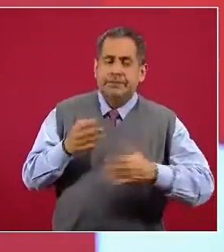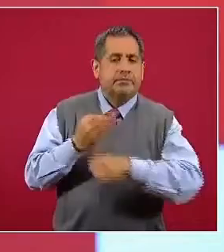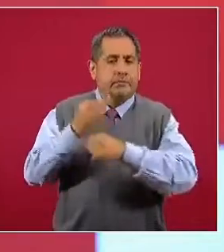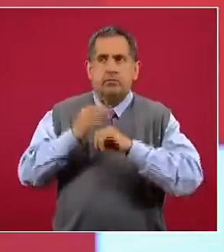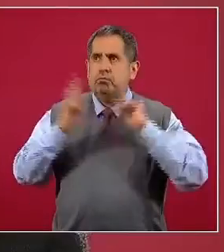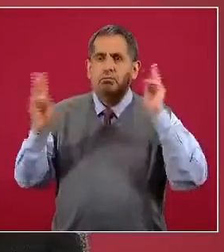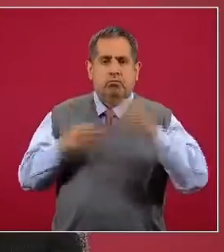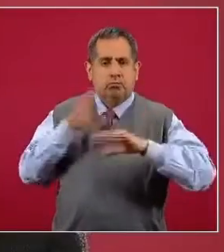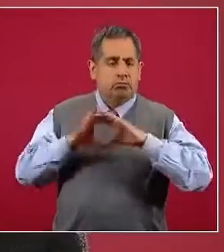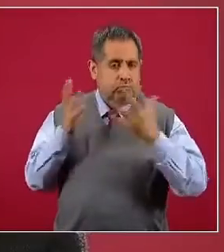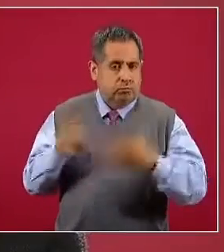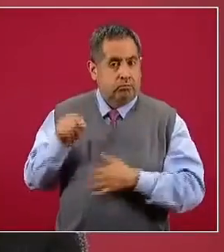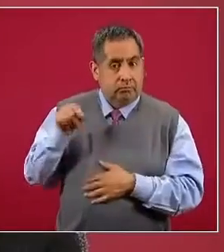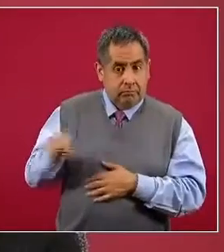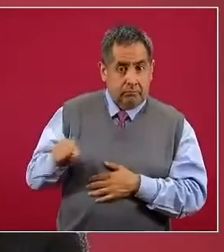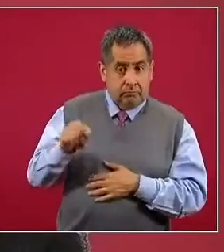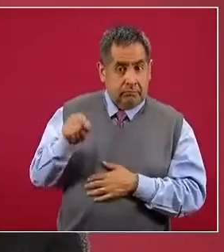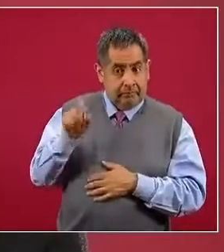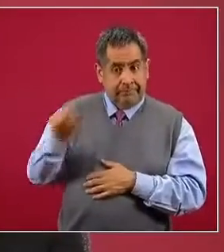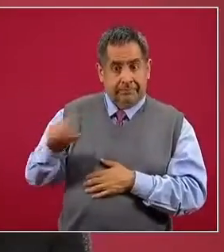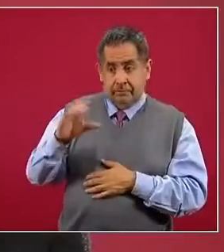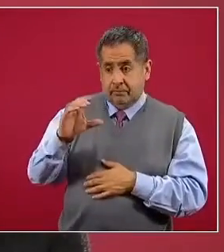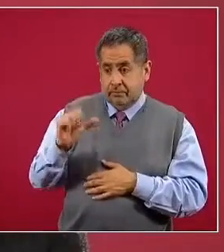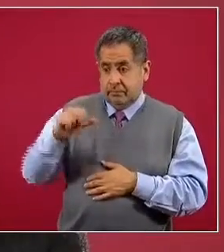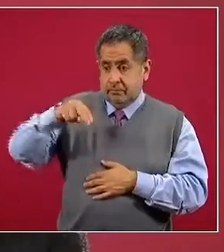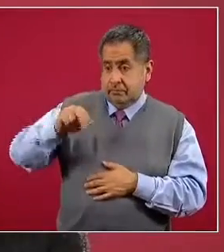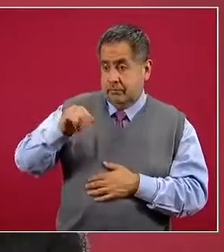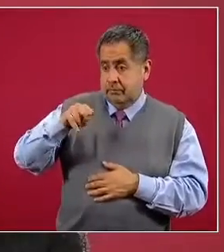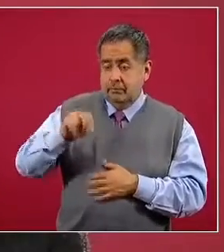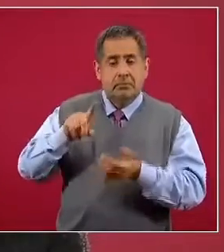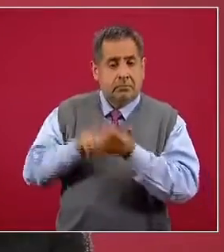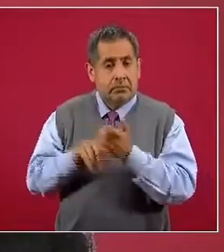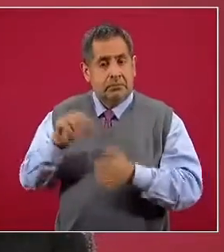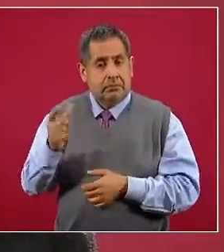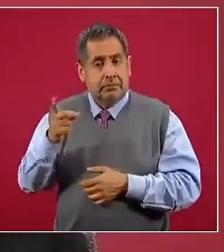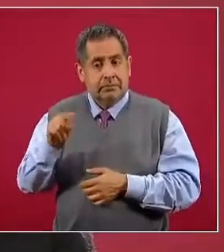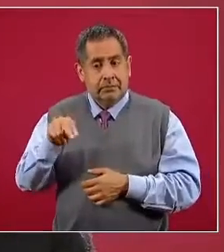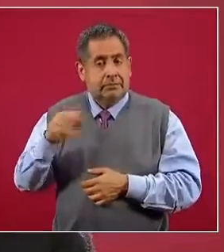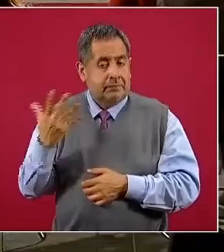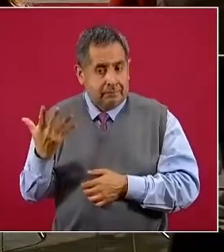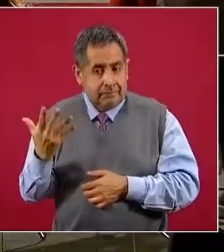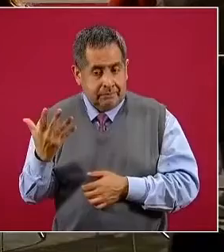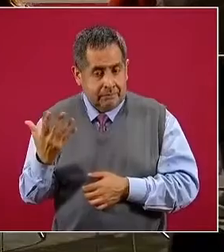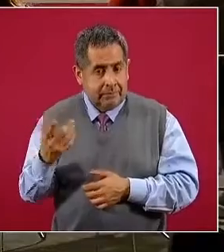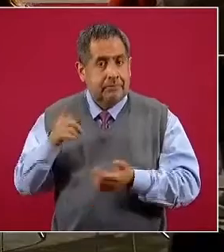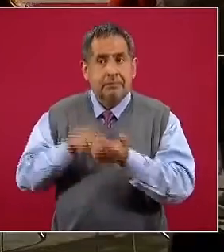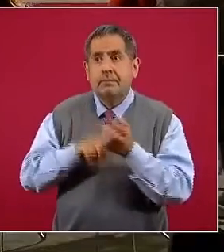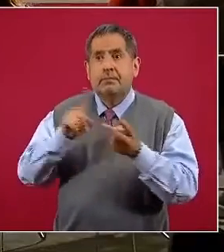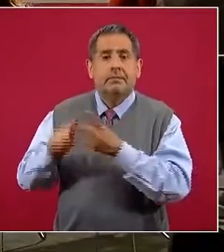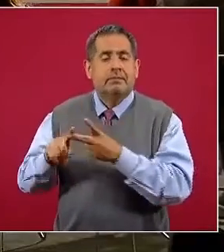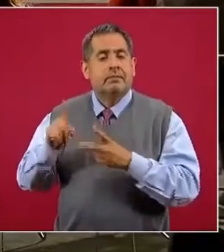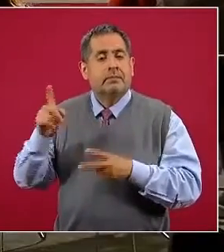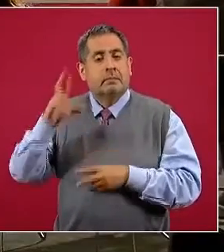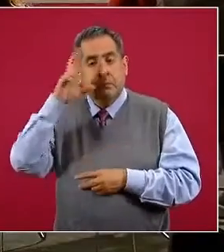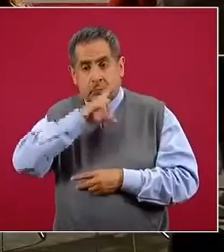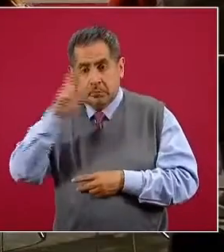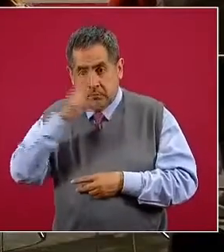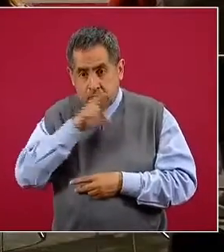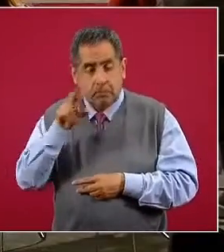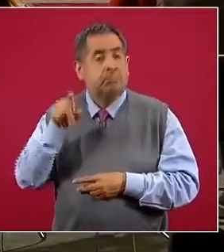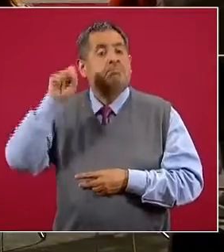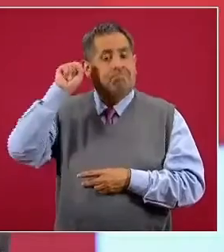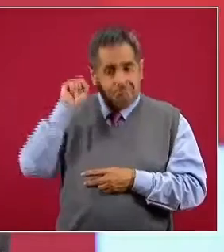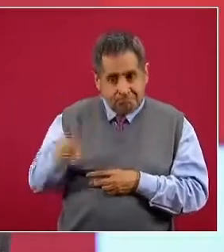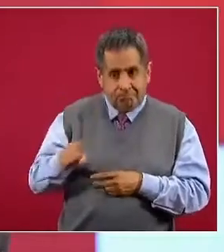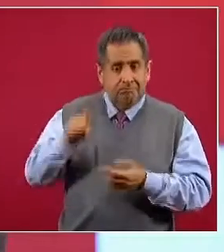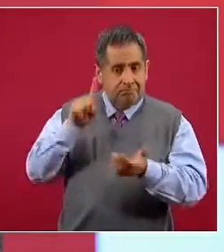mundo, la vacuna de CanSino utiliza adenovirus 5, la vacuna del Instituto Gamaleya de Rusia, Sputnik